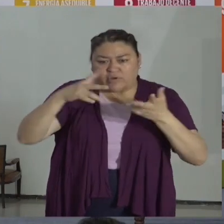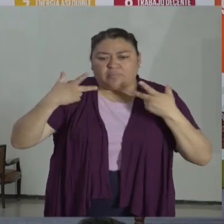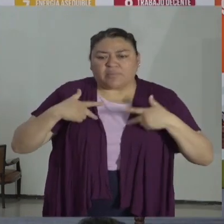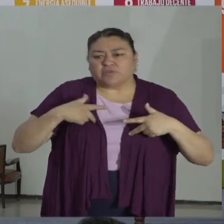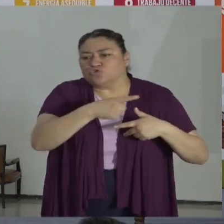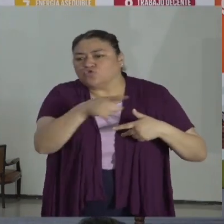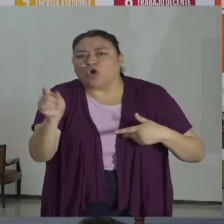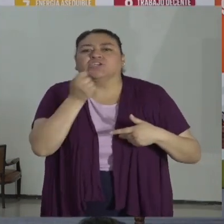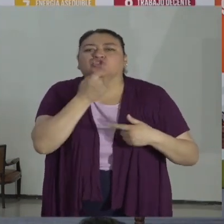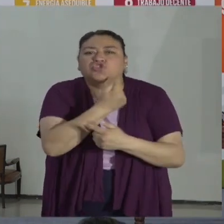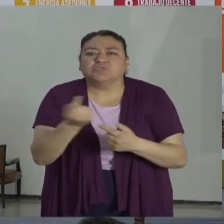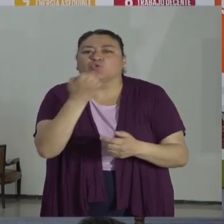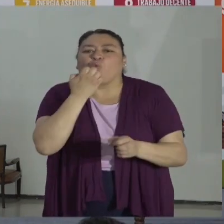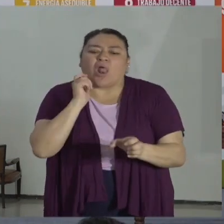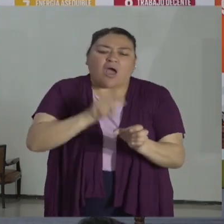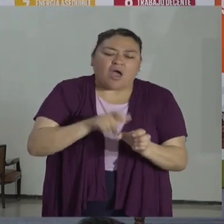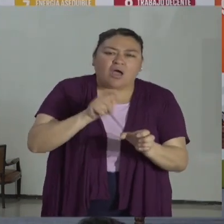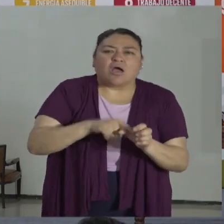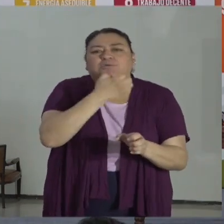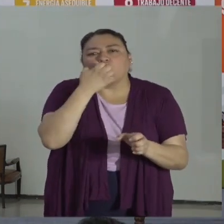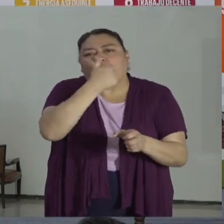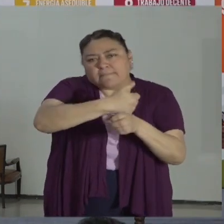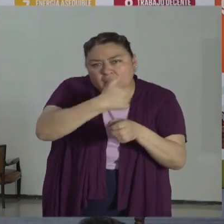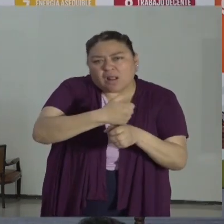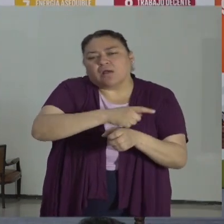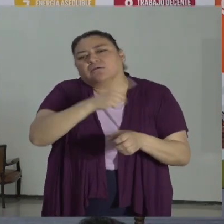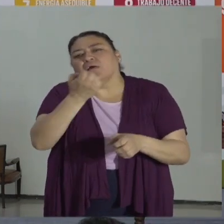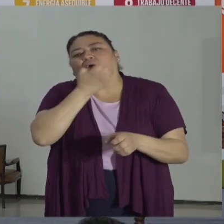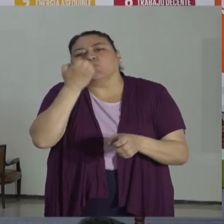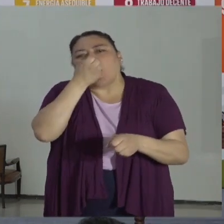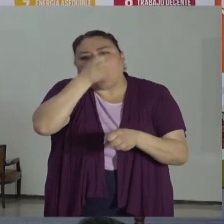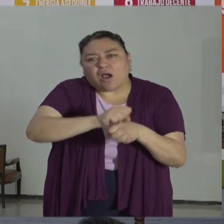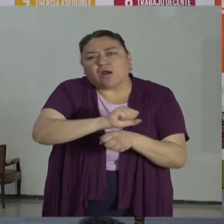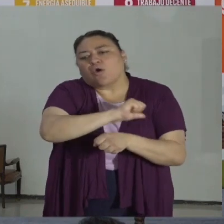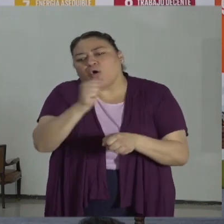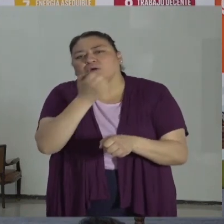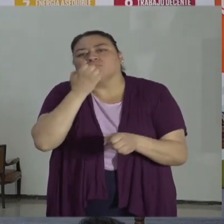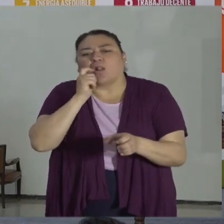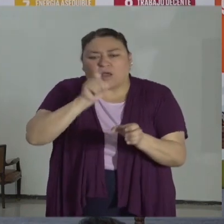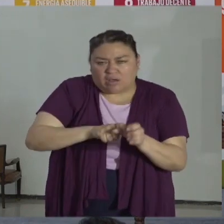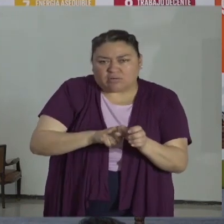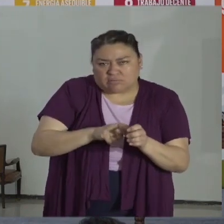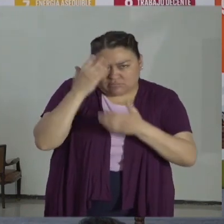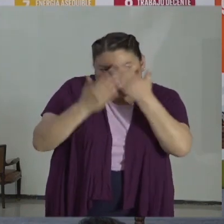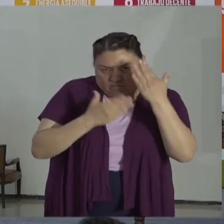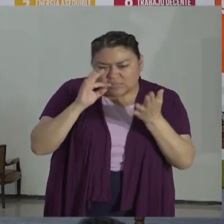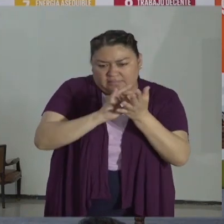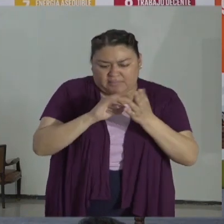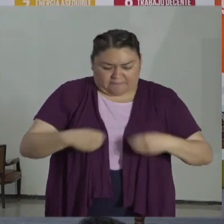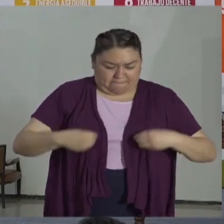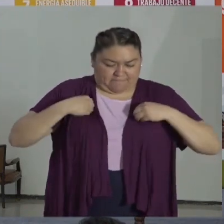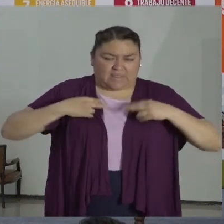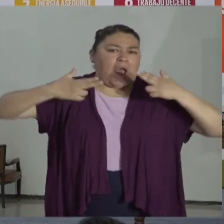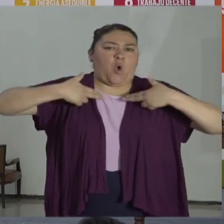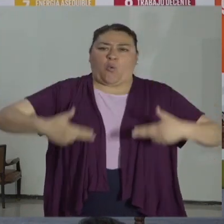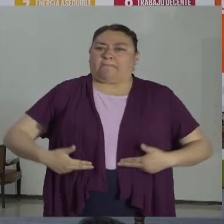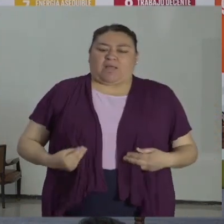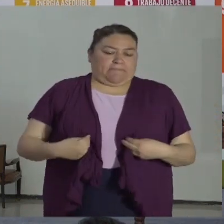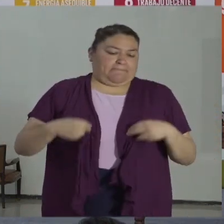Gracias, Antonio, por estar con nosotros. Él lleva 33 años trabajando en la